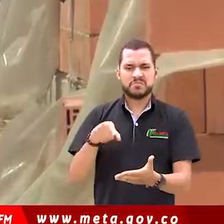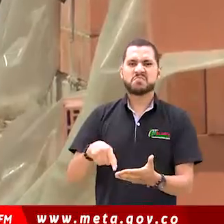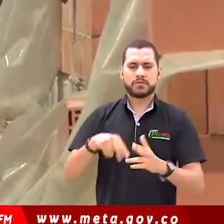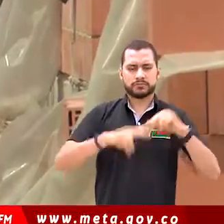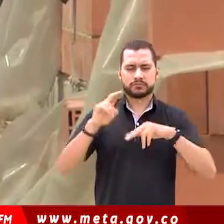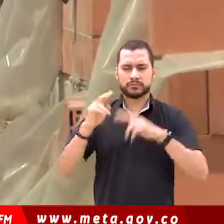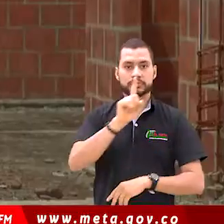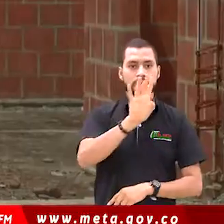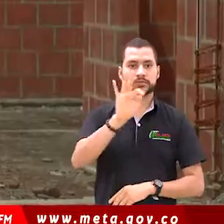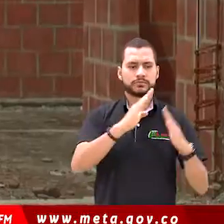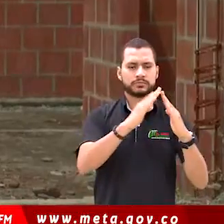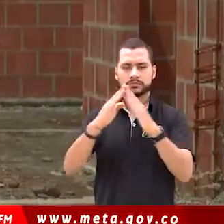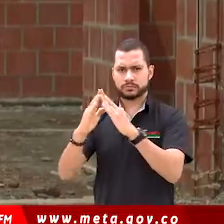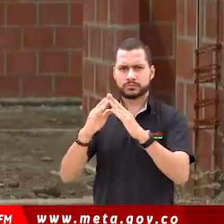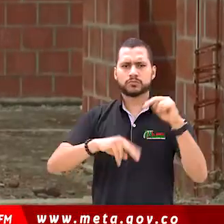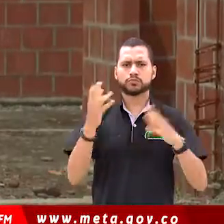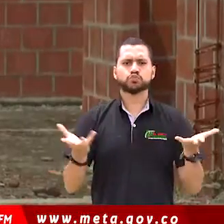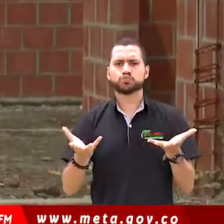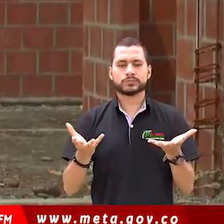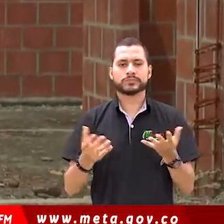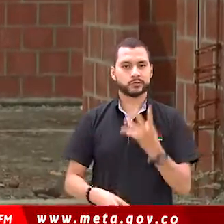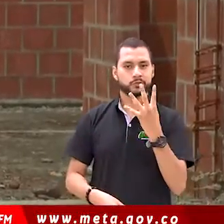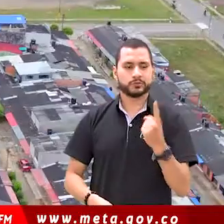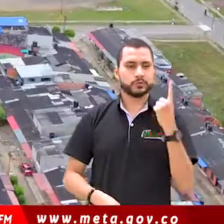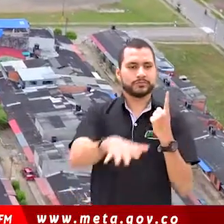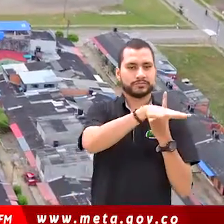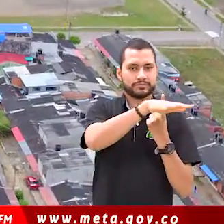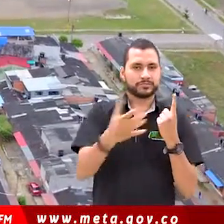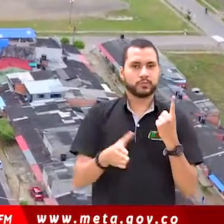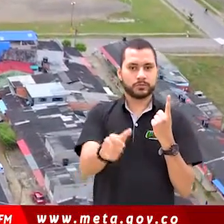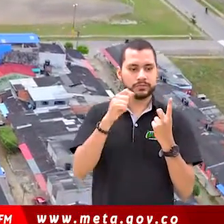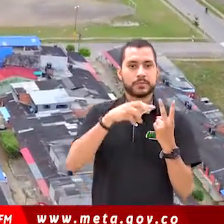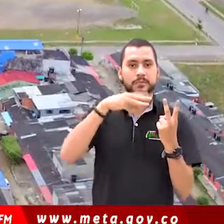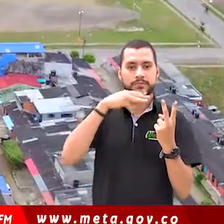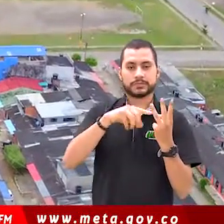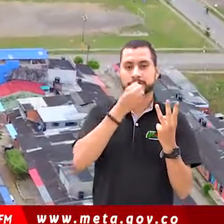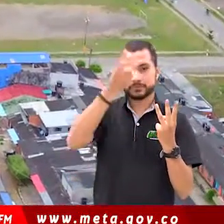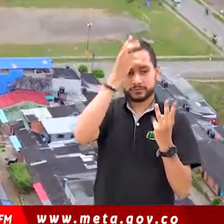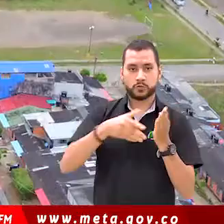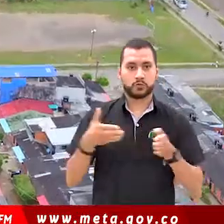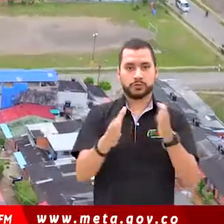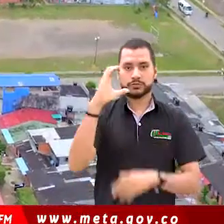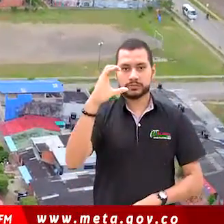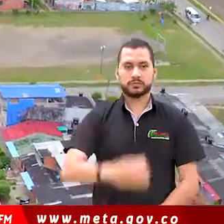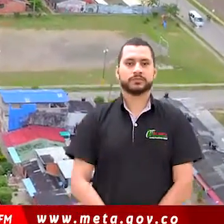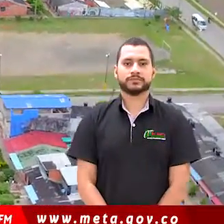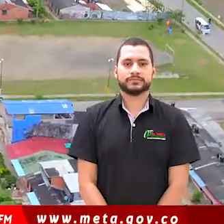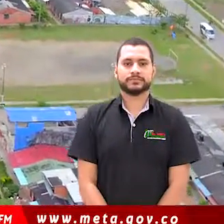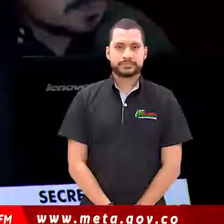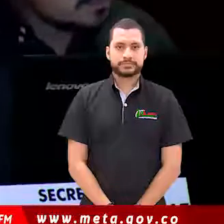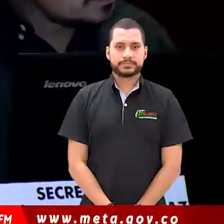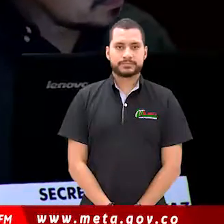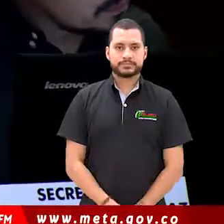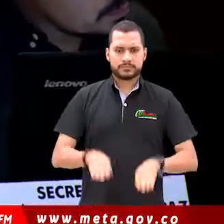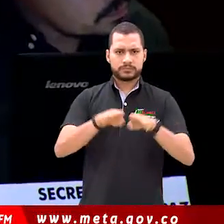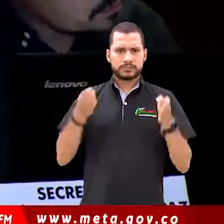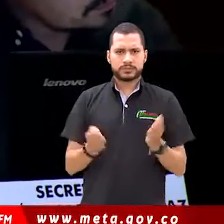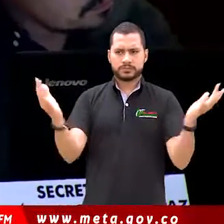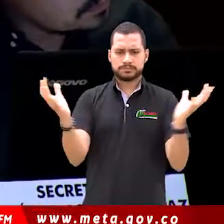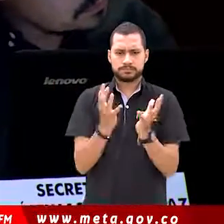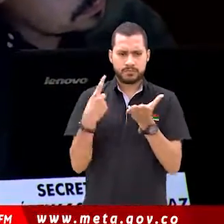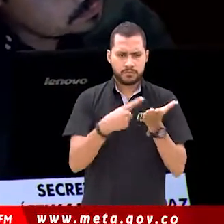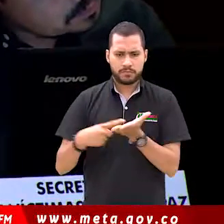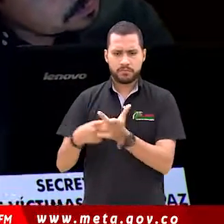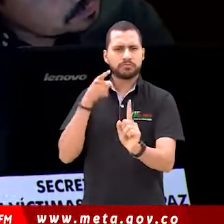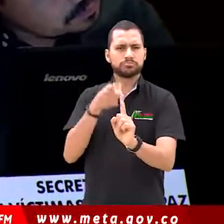5 proyectos ubicados en San Martín, Puerto López, La Macarena y Puerto Concordia, informó el secretario de Vivienda del Meta, Camilo Gómez. El gobernador